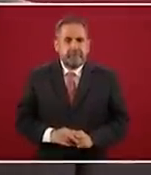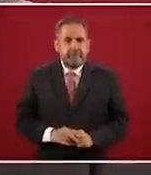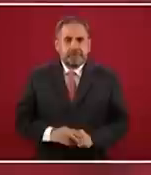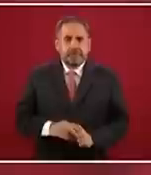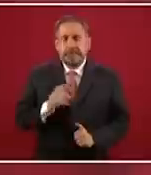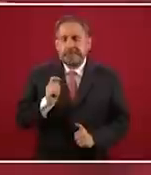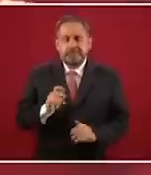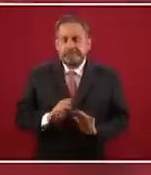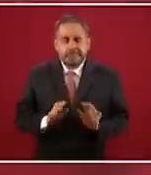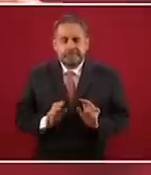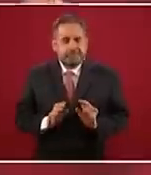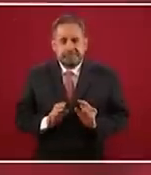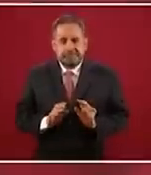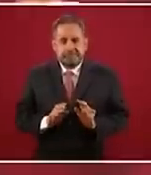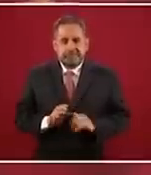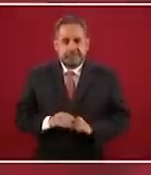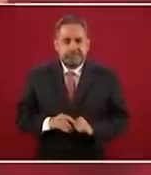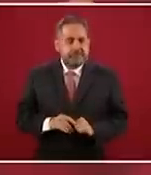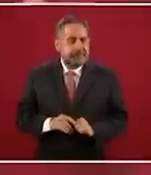Nada de